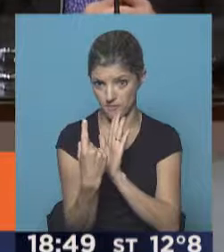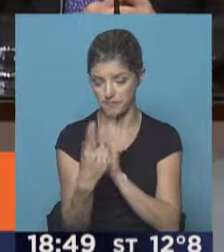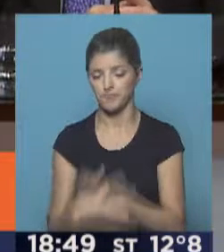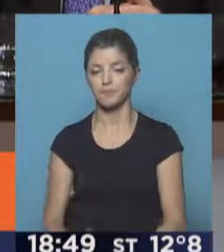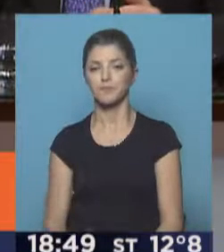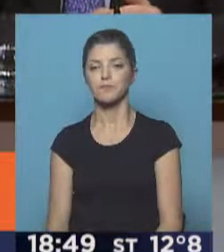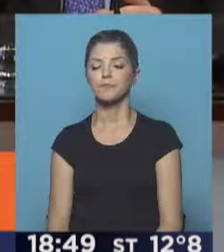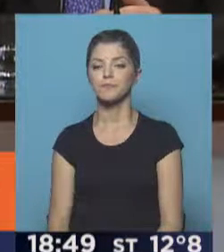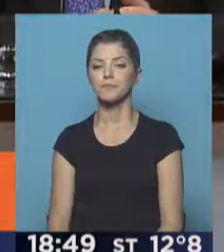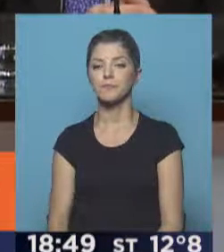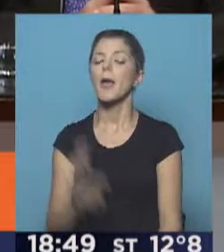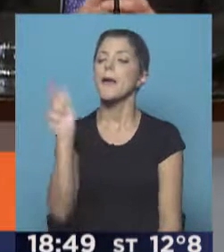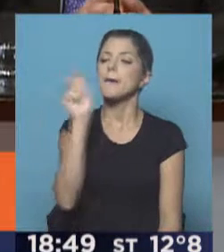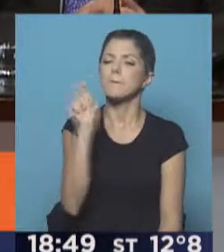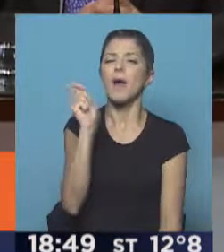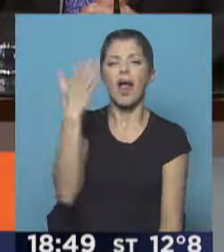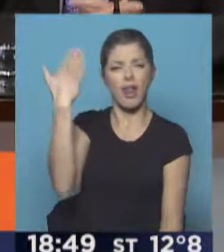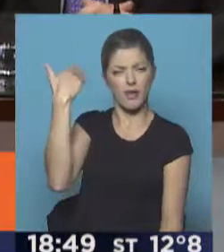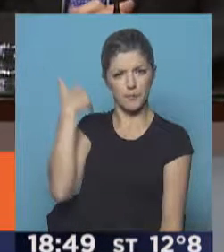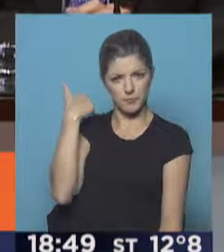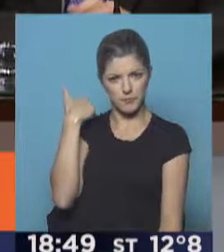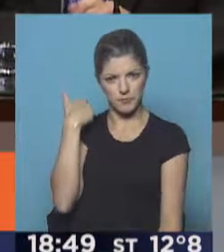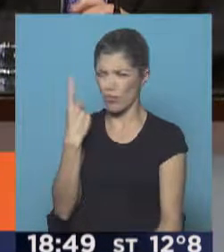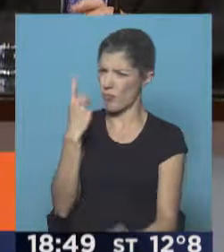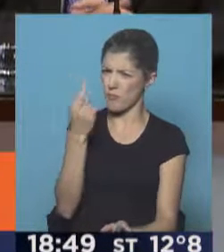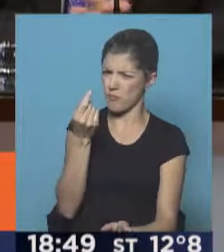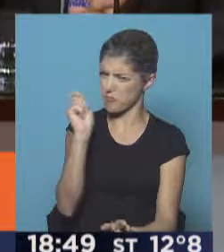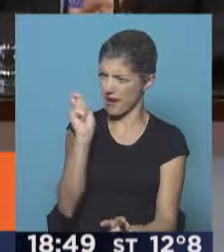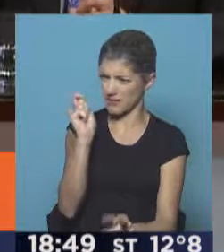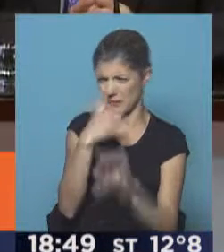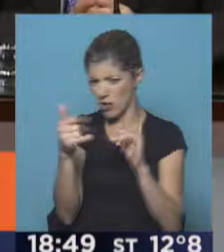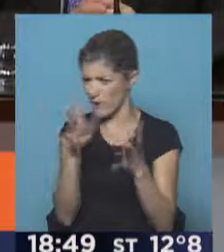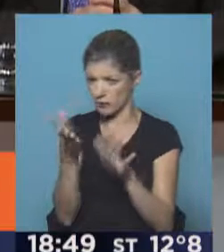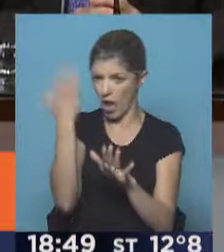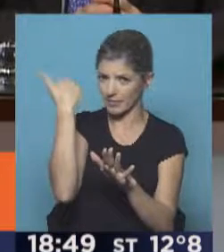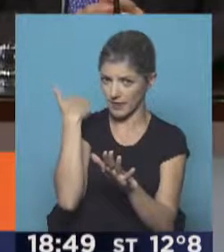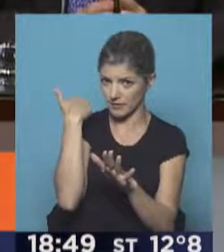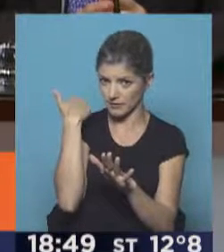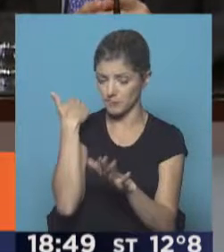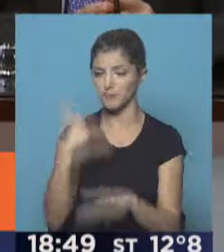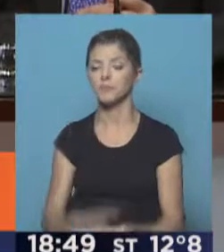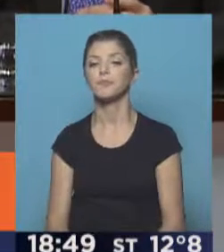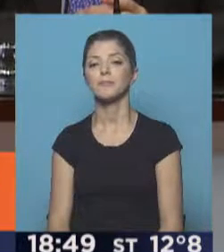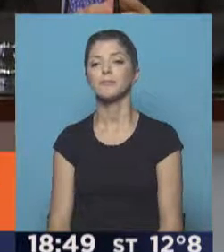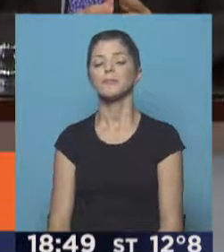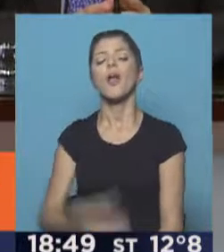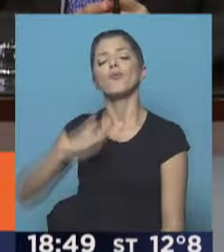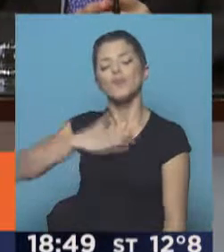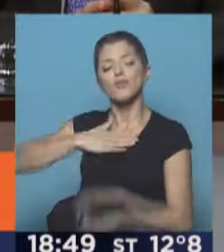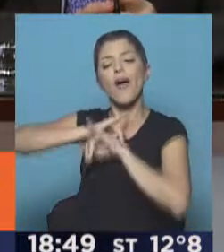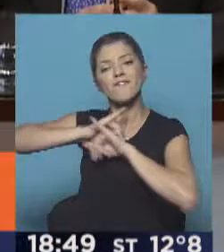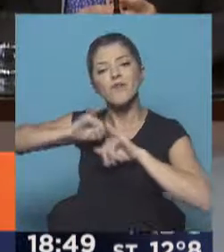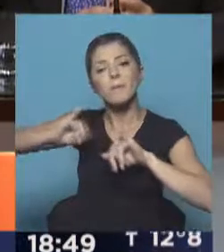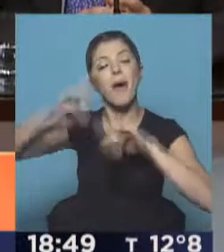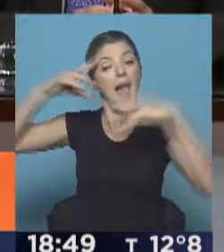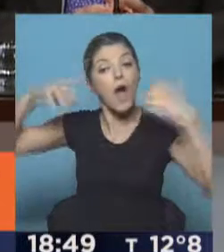Hace algunos meses, o un mes más o menos y medio, en unas semanas, anunciamos un acuerdo junto a